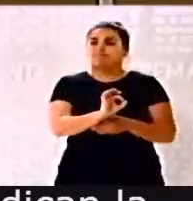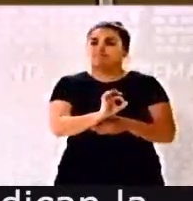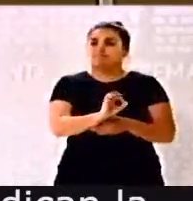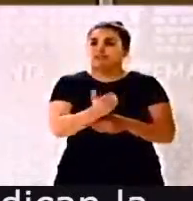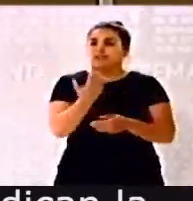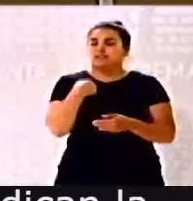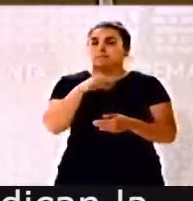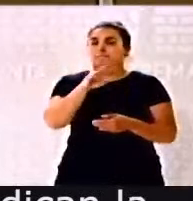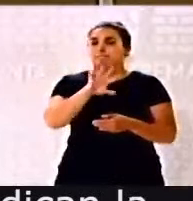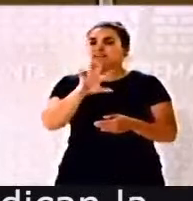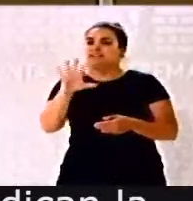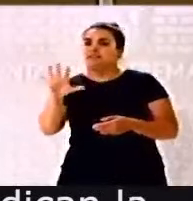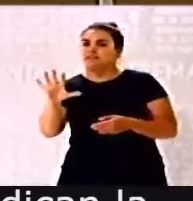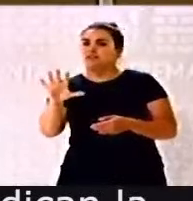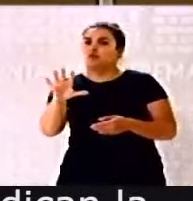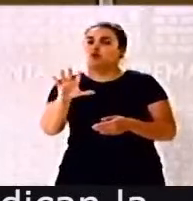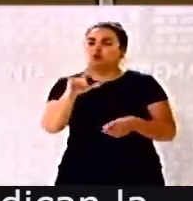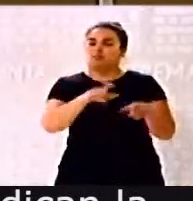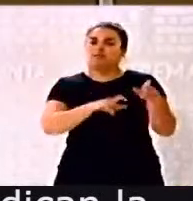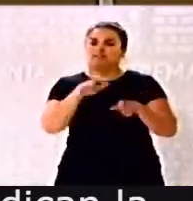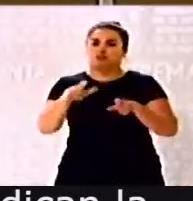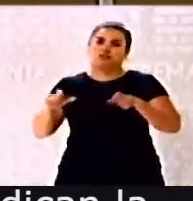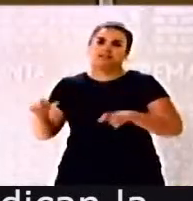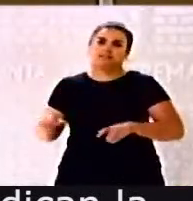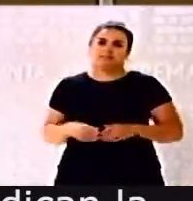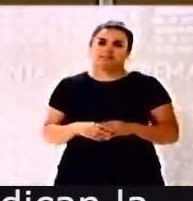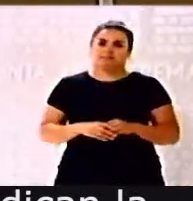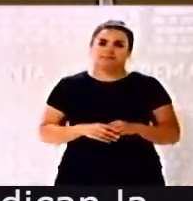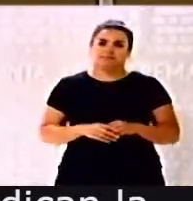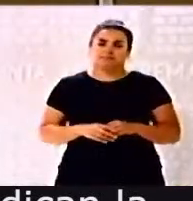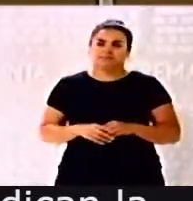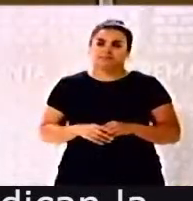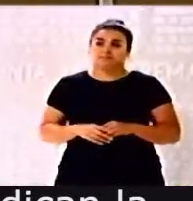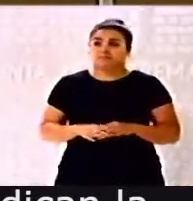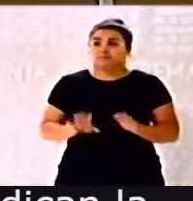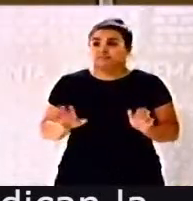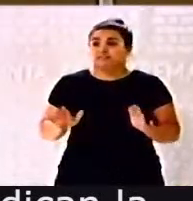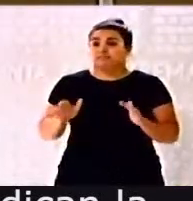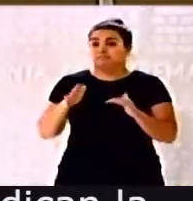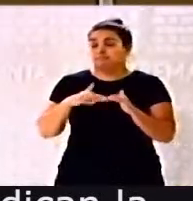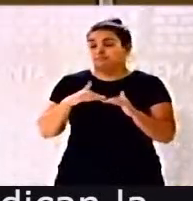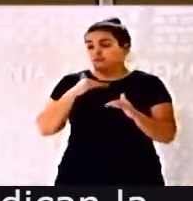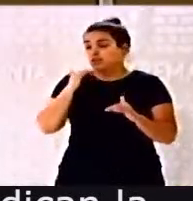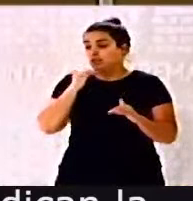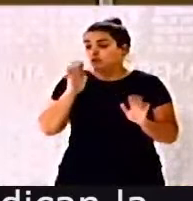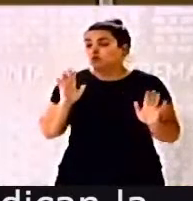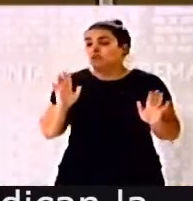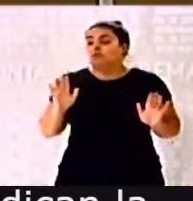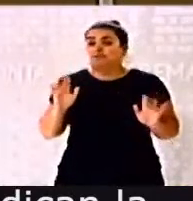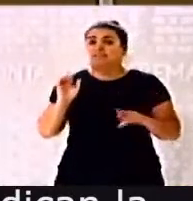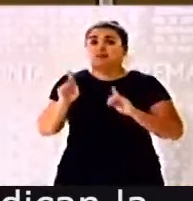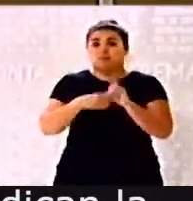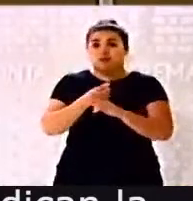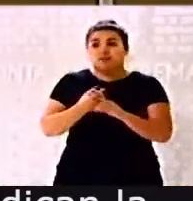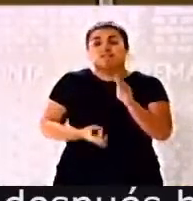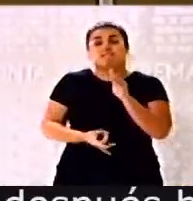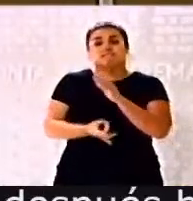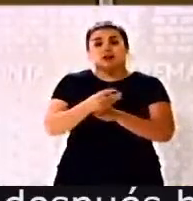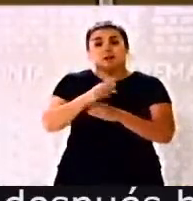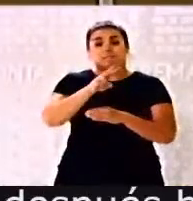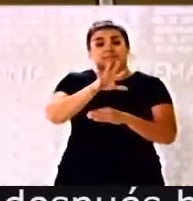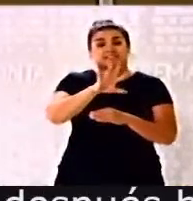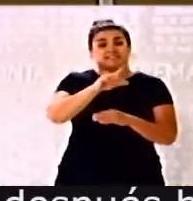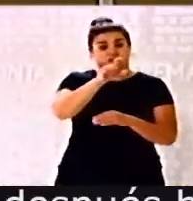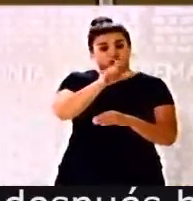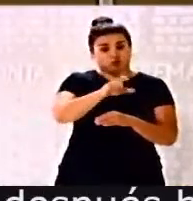esas 25 personas, por lo menos, y que después ha originado que esos 25